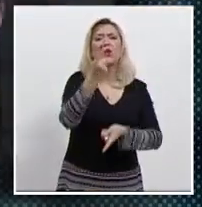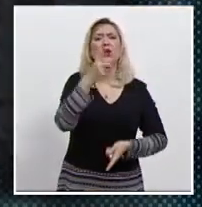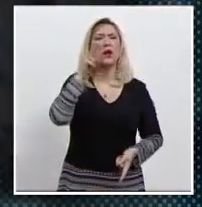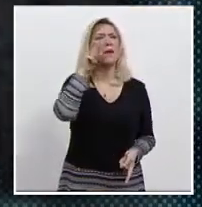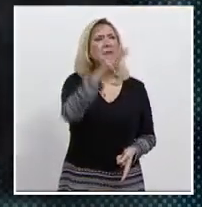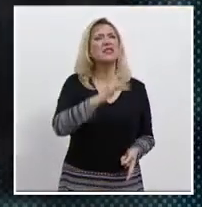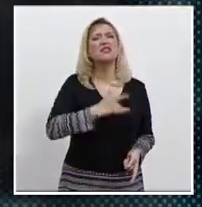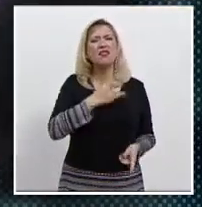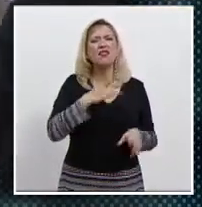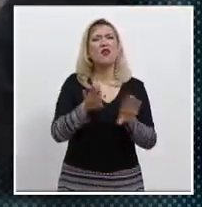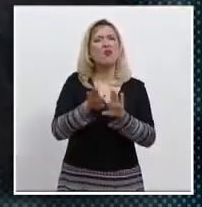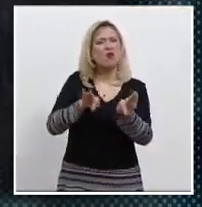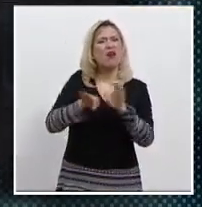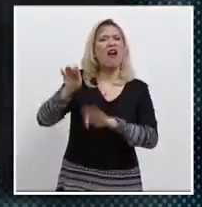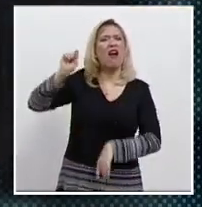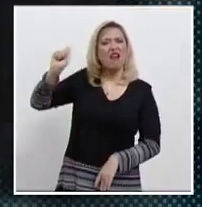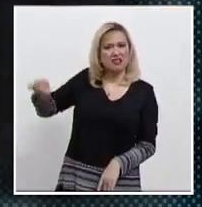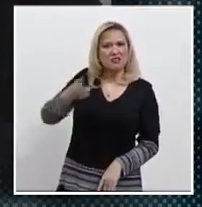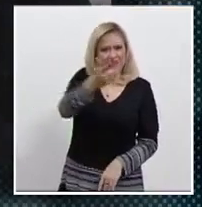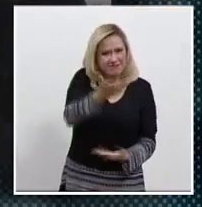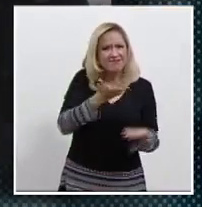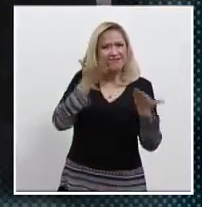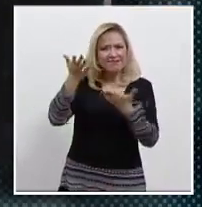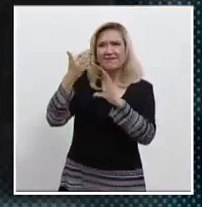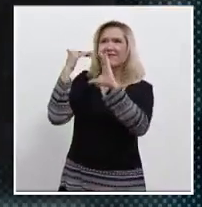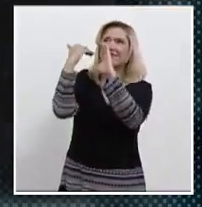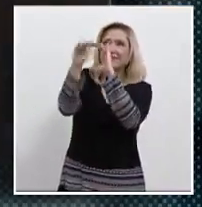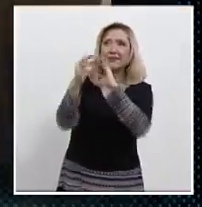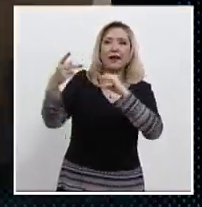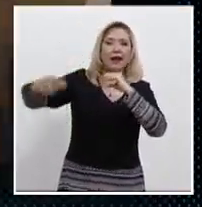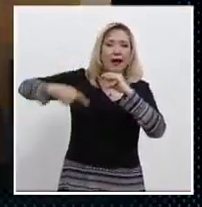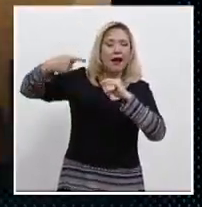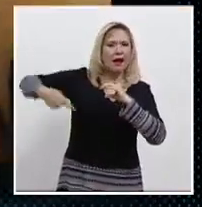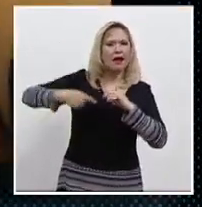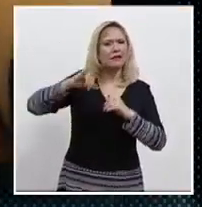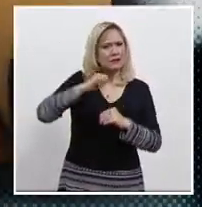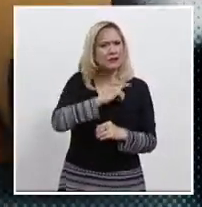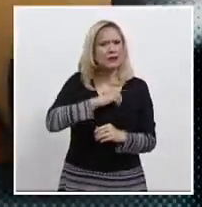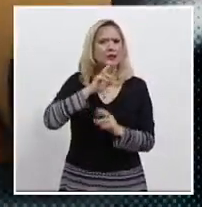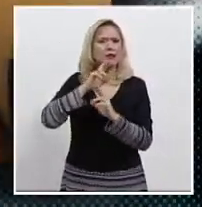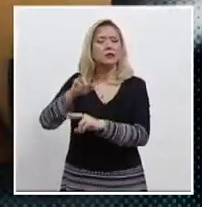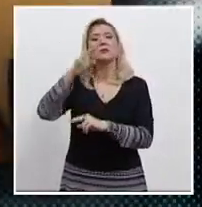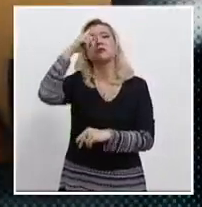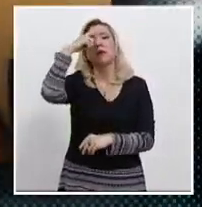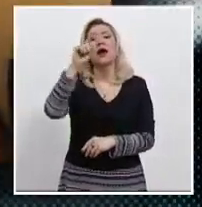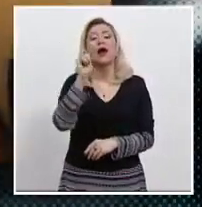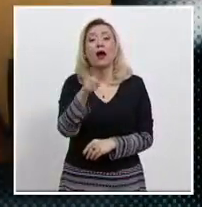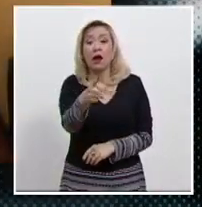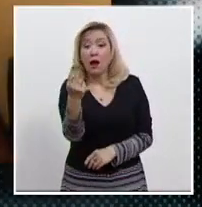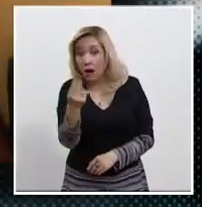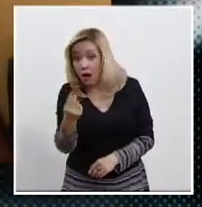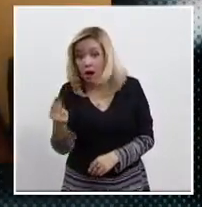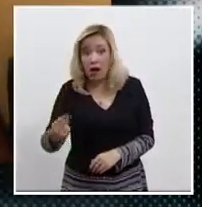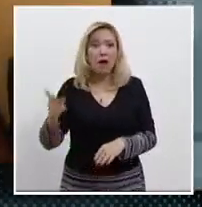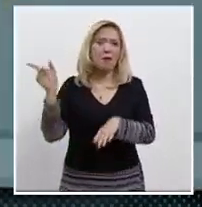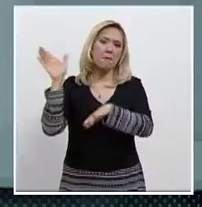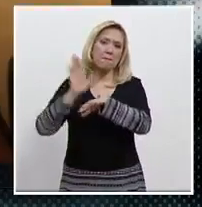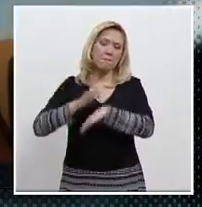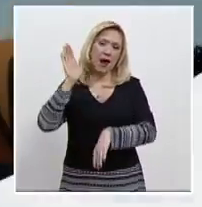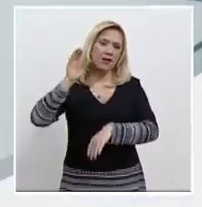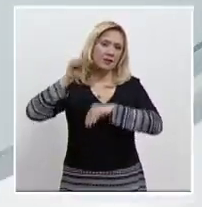sus servicios, que ayudará a construir una institución más eficiente y orientada hacia las necesidades de la comunidad.